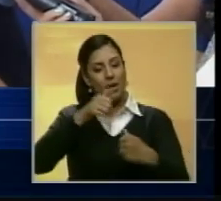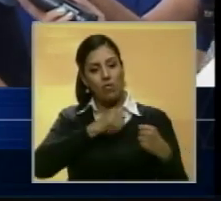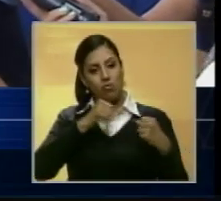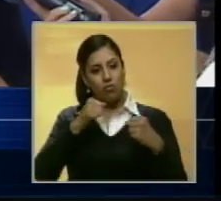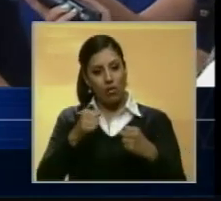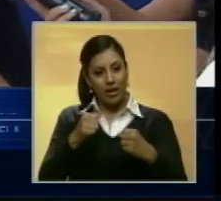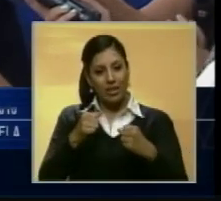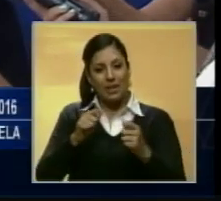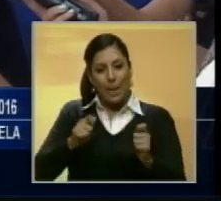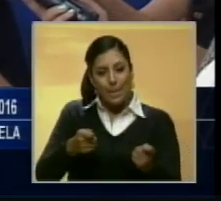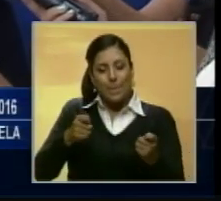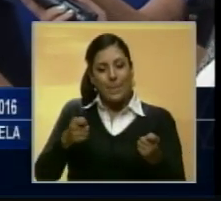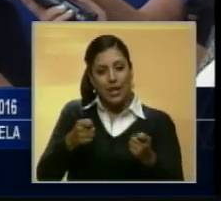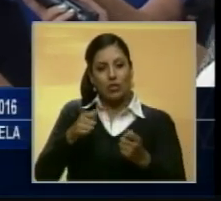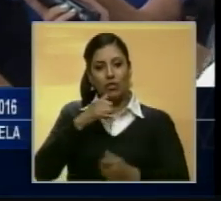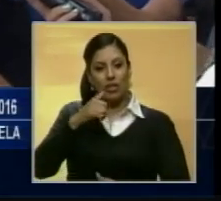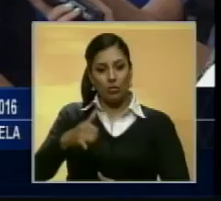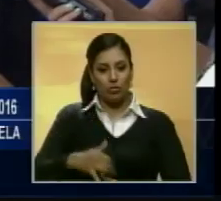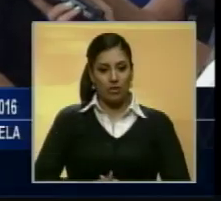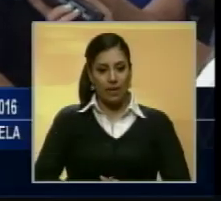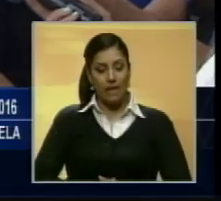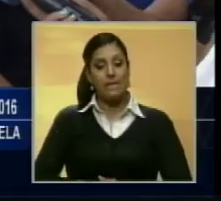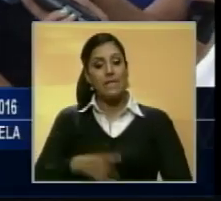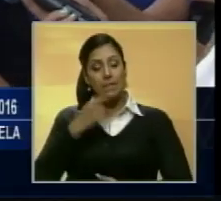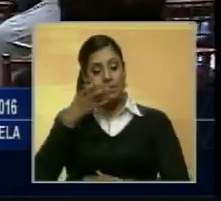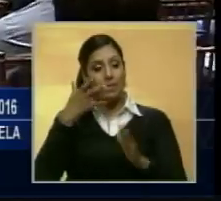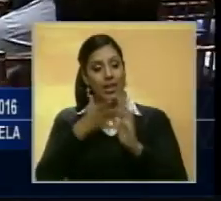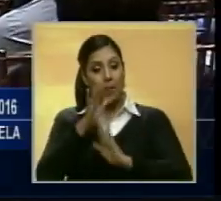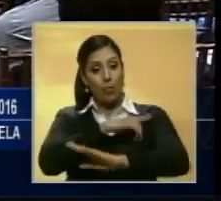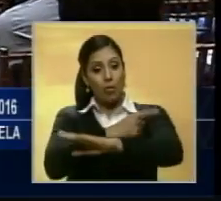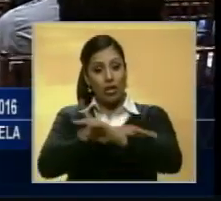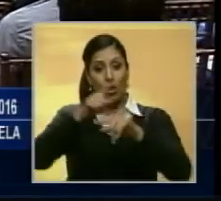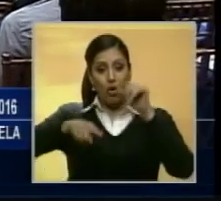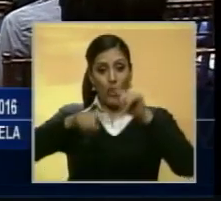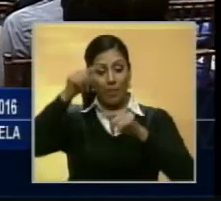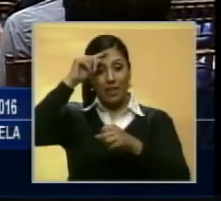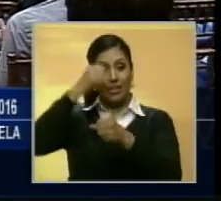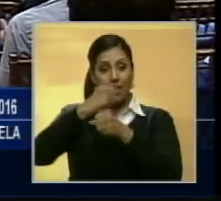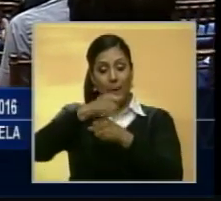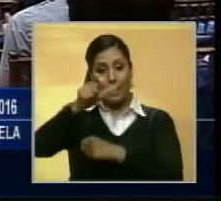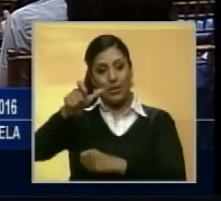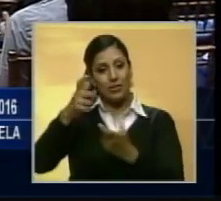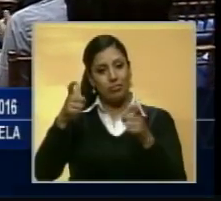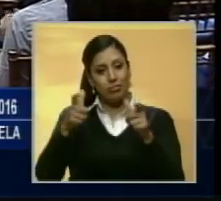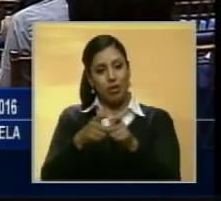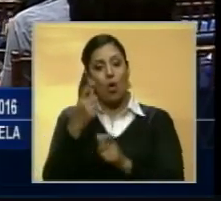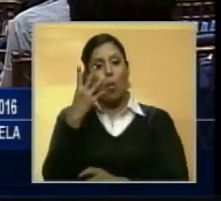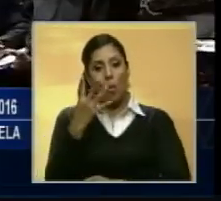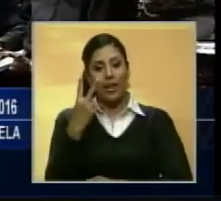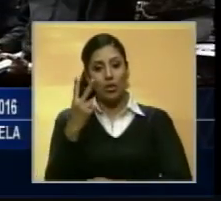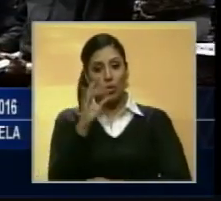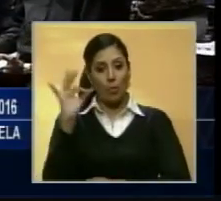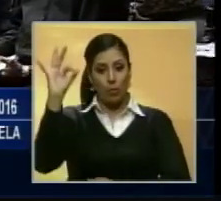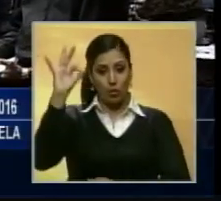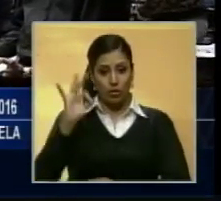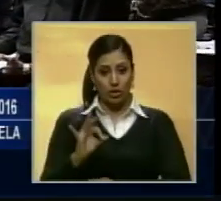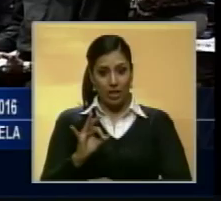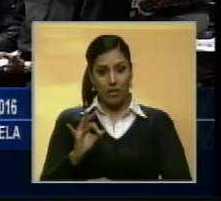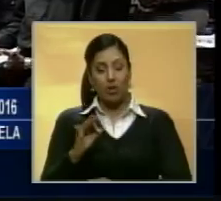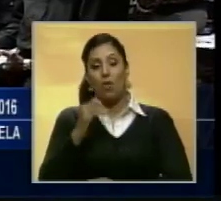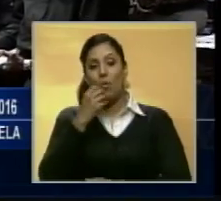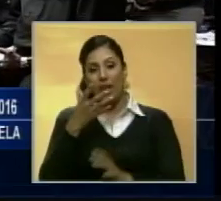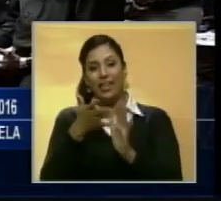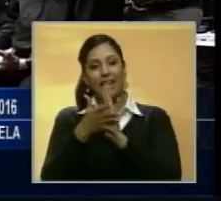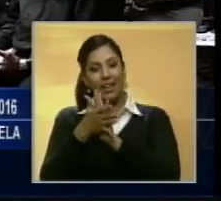fuerte de presión de demanda. León precisó que el poder adquisitivo del trabajador se ha reducido 42%, desestimó